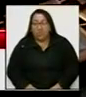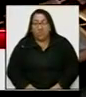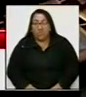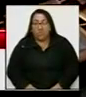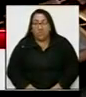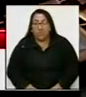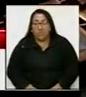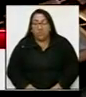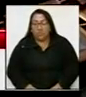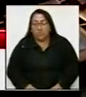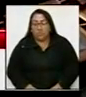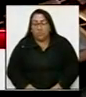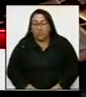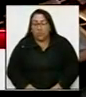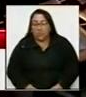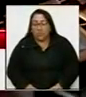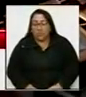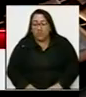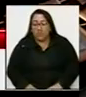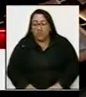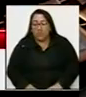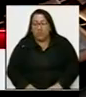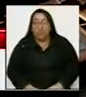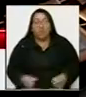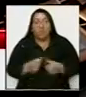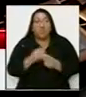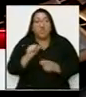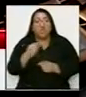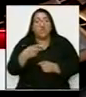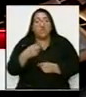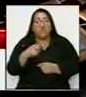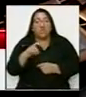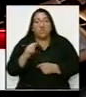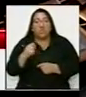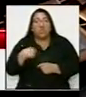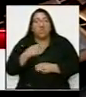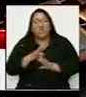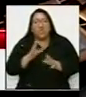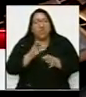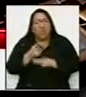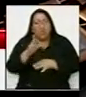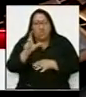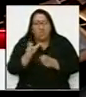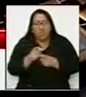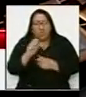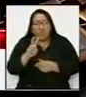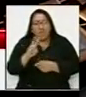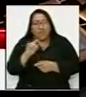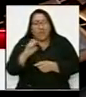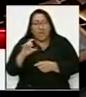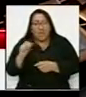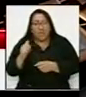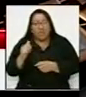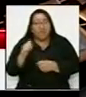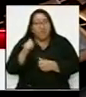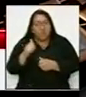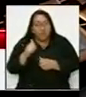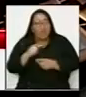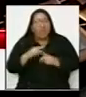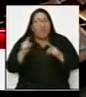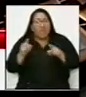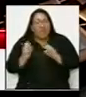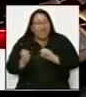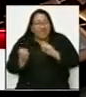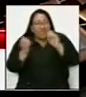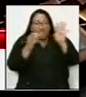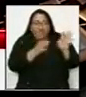Congresista Sheput. Sin ir en contra de la buena voluntad del congresista Edu Vergara, eso lo debemos dejar